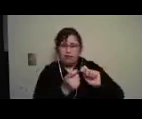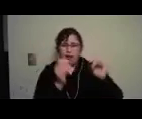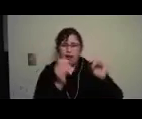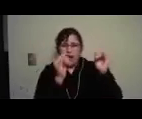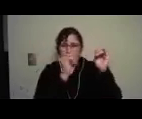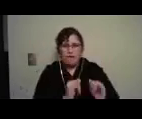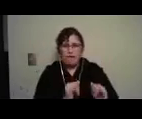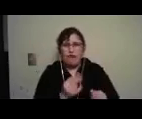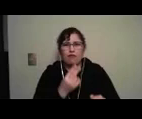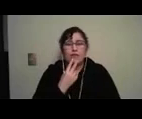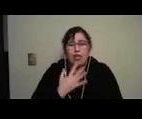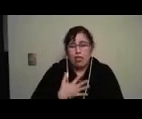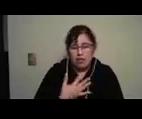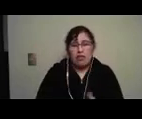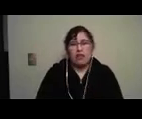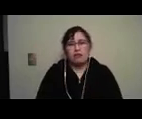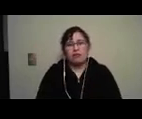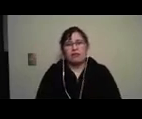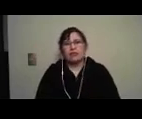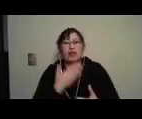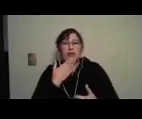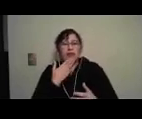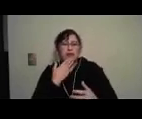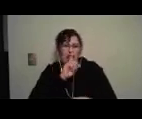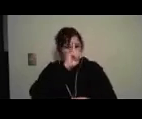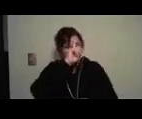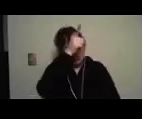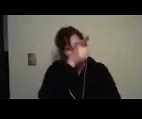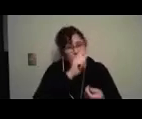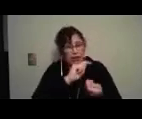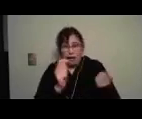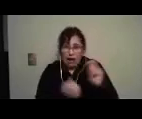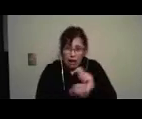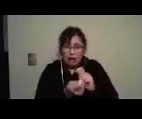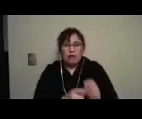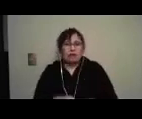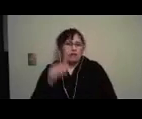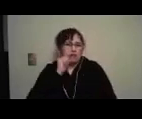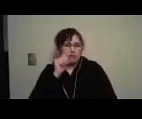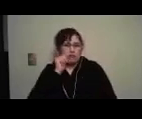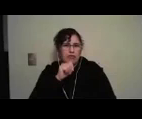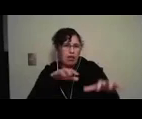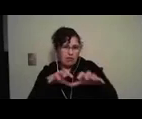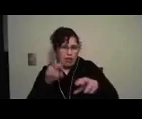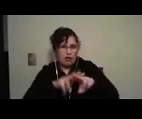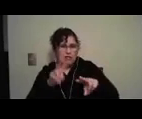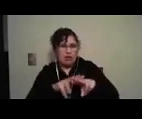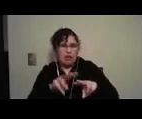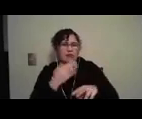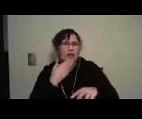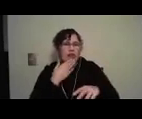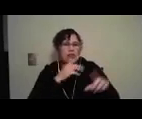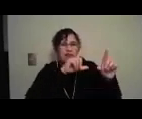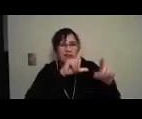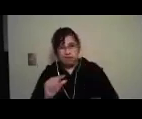abrupto, ¿cierto?, en el estilo de vida, en los hábitos, en la rutina, con menor posibilidad de interacción social, ¿ya? Y